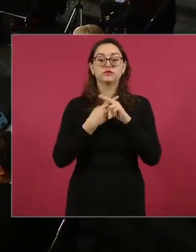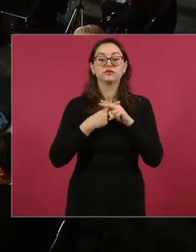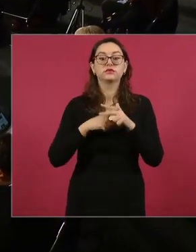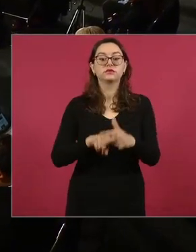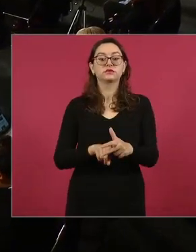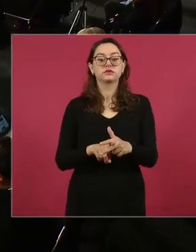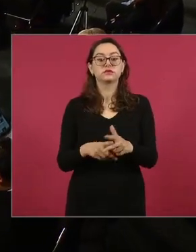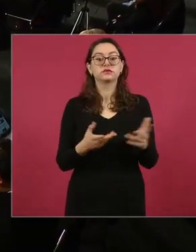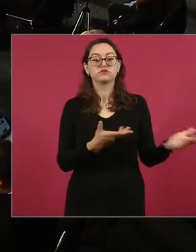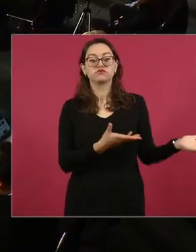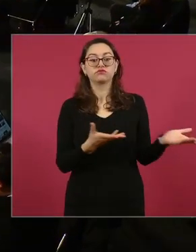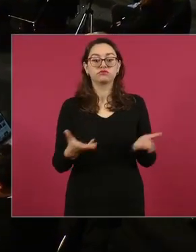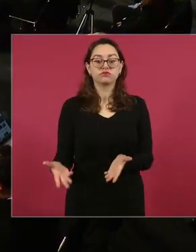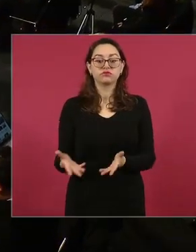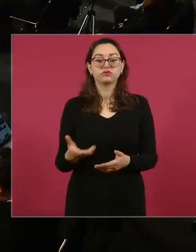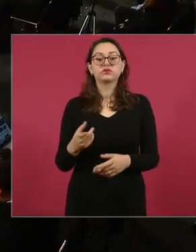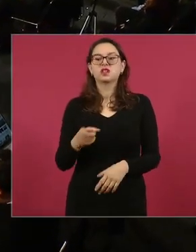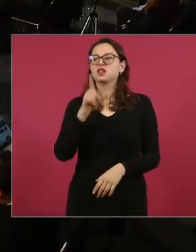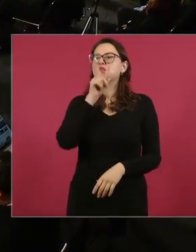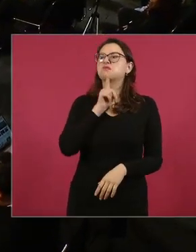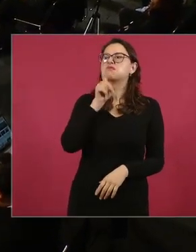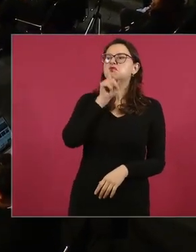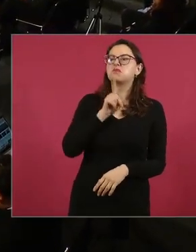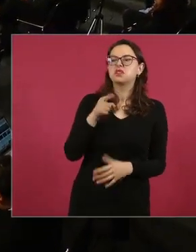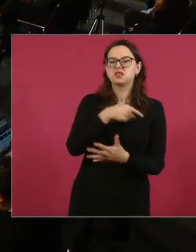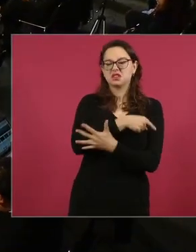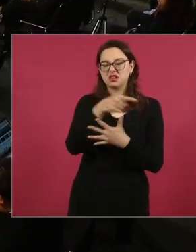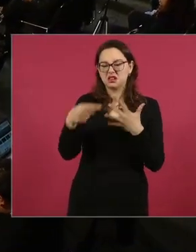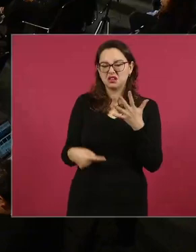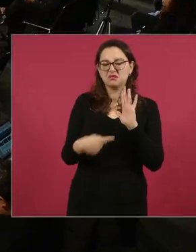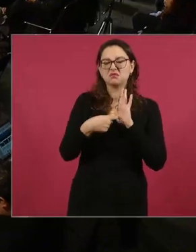quién en las mentiras.